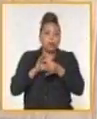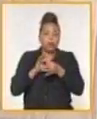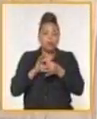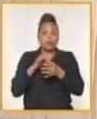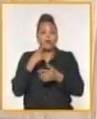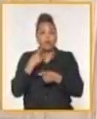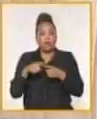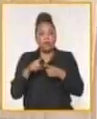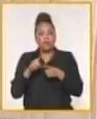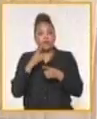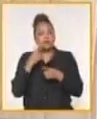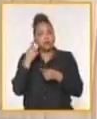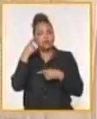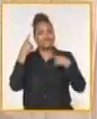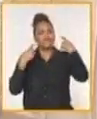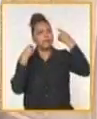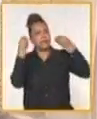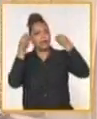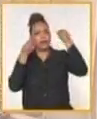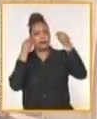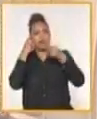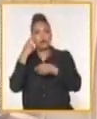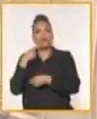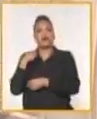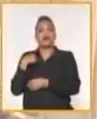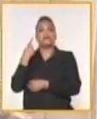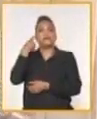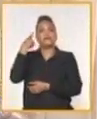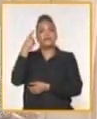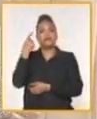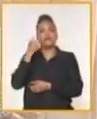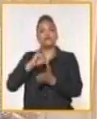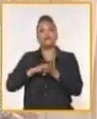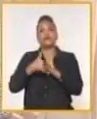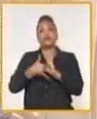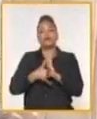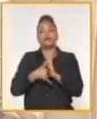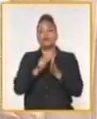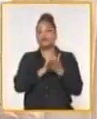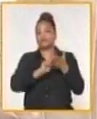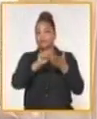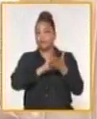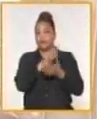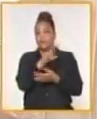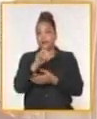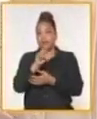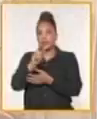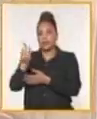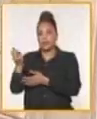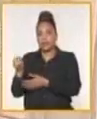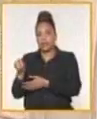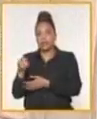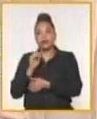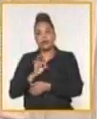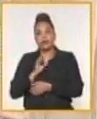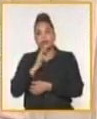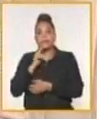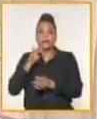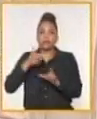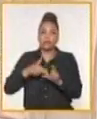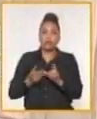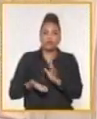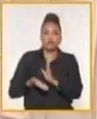del Golfo, están muy preocupados, porque ellos tienen un proyecto de Agenda 2030, Y es verdad, el petróleo sube y